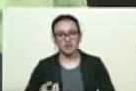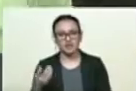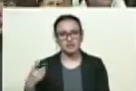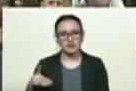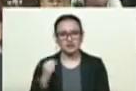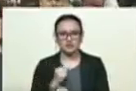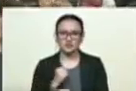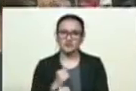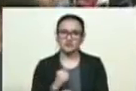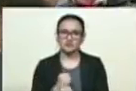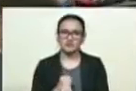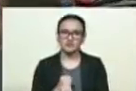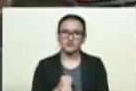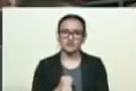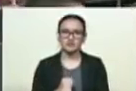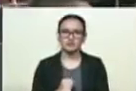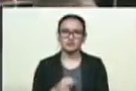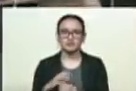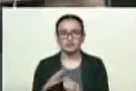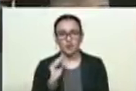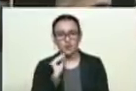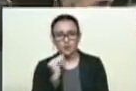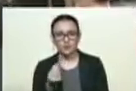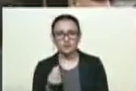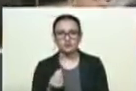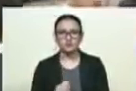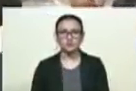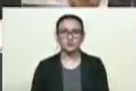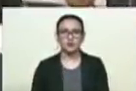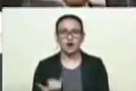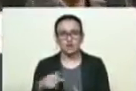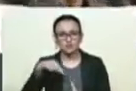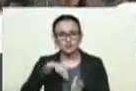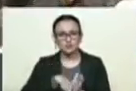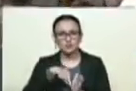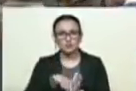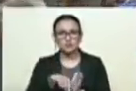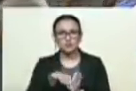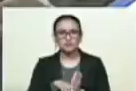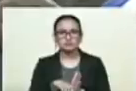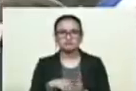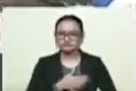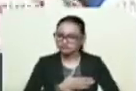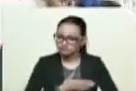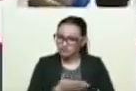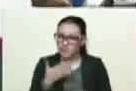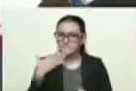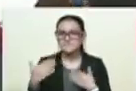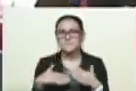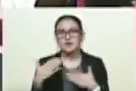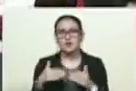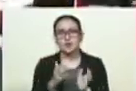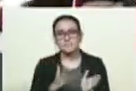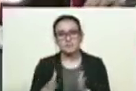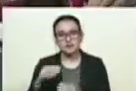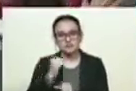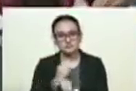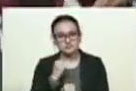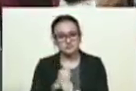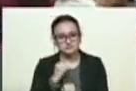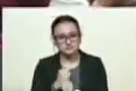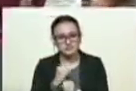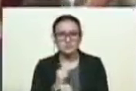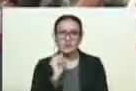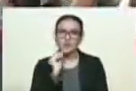al trabajo de la juventud. Voy a profundizar, ampliar y a mejorar el plan Chamba